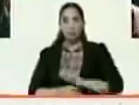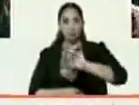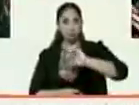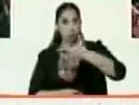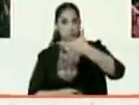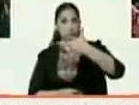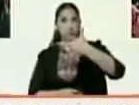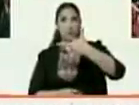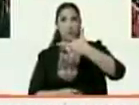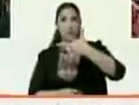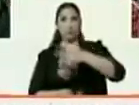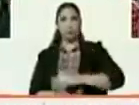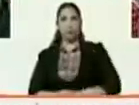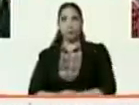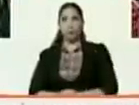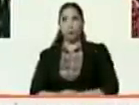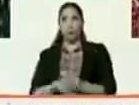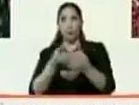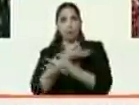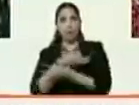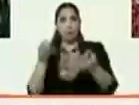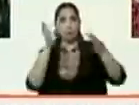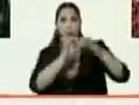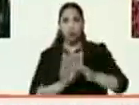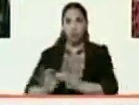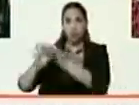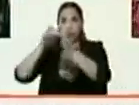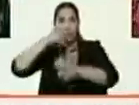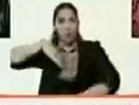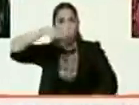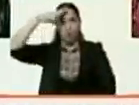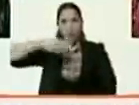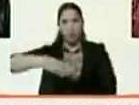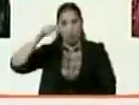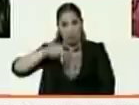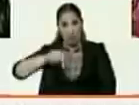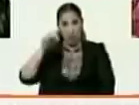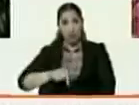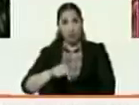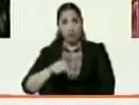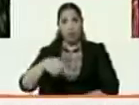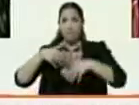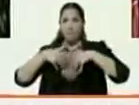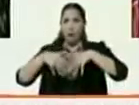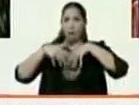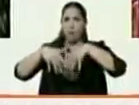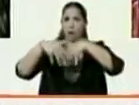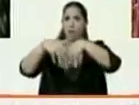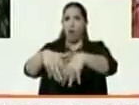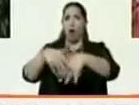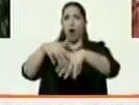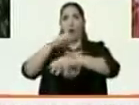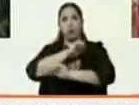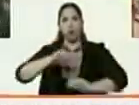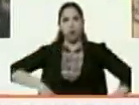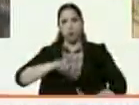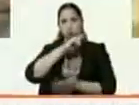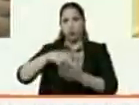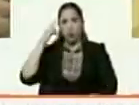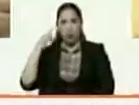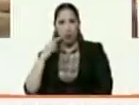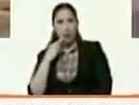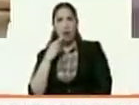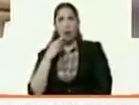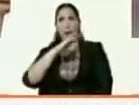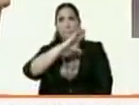elemento es la perfecta unidad cívico-militar. Aquí el ejército, la guardia, el DIGESIN,